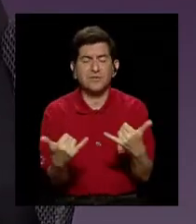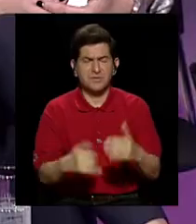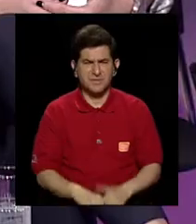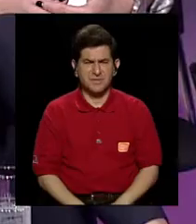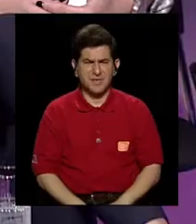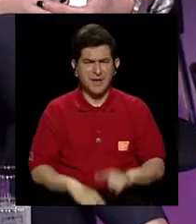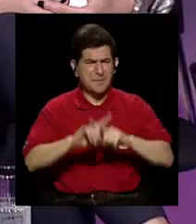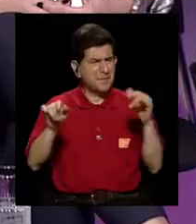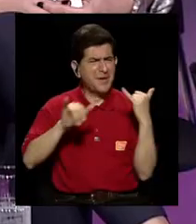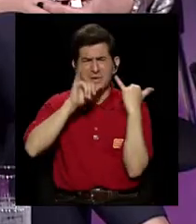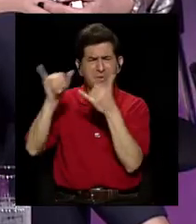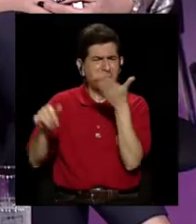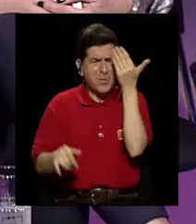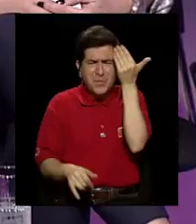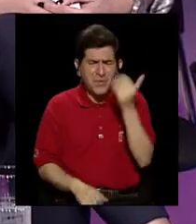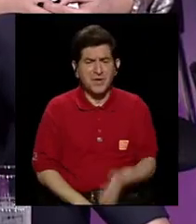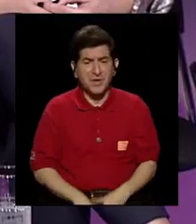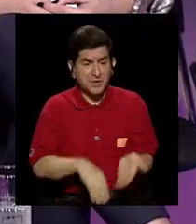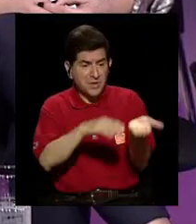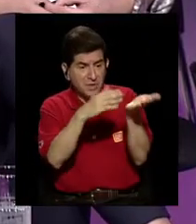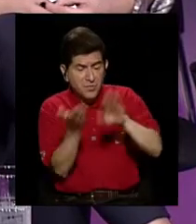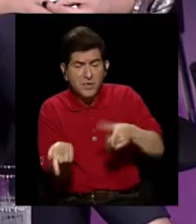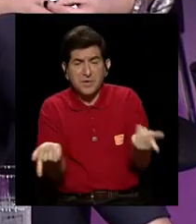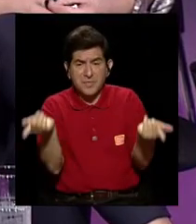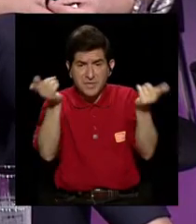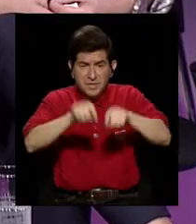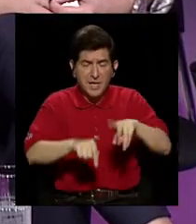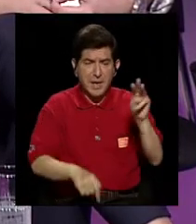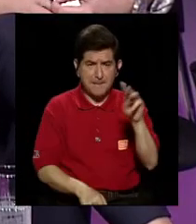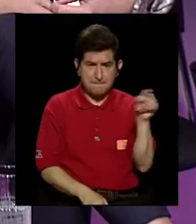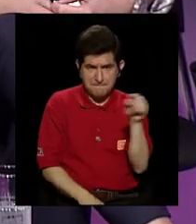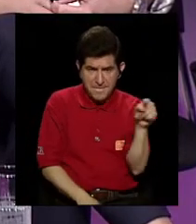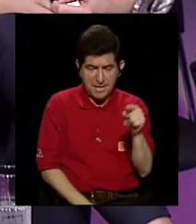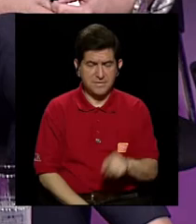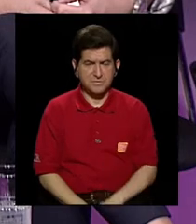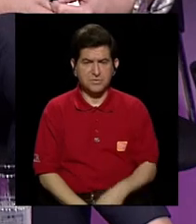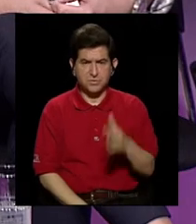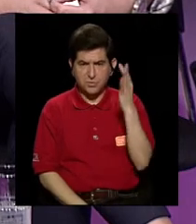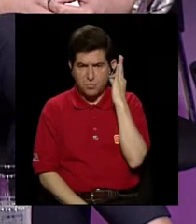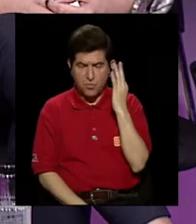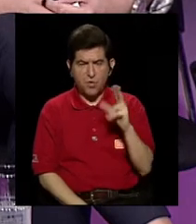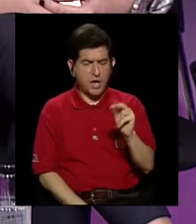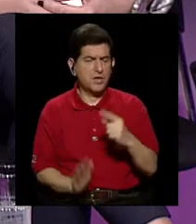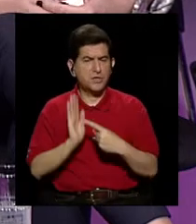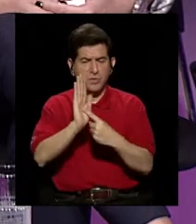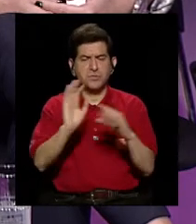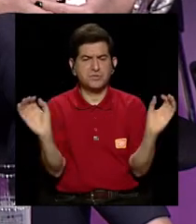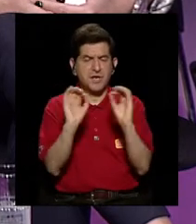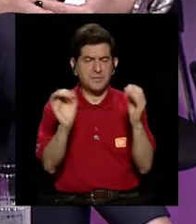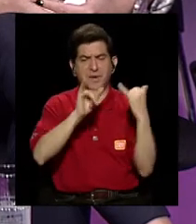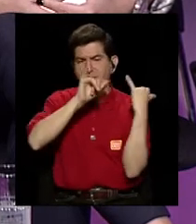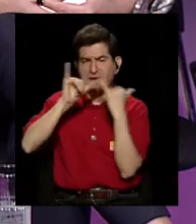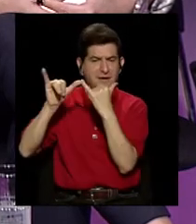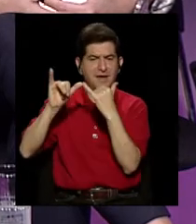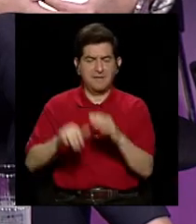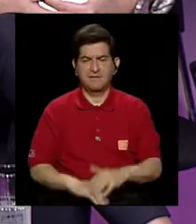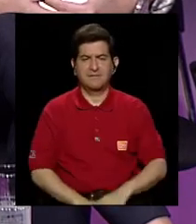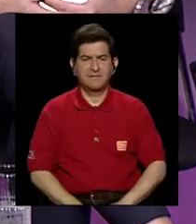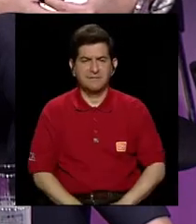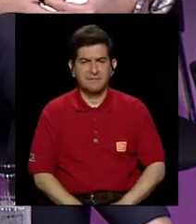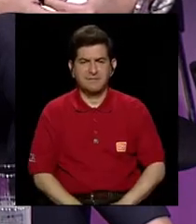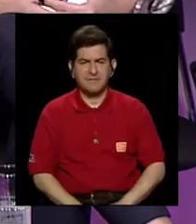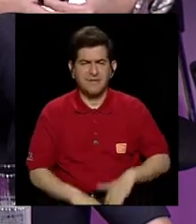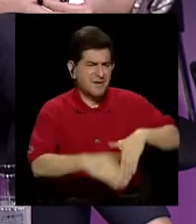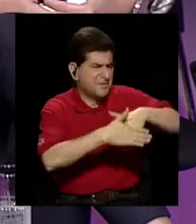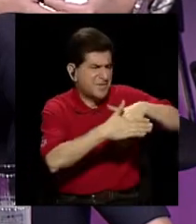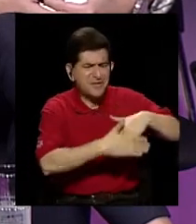se denuncia? Porque justo las muertes que sucedieron en marzo, estas mujeres no habían presentado ninguna denuncia. ¿Qué impide que